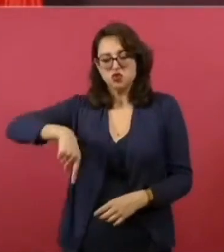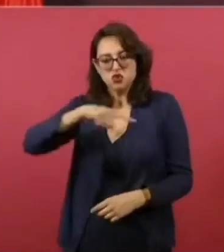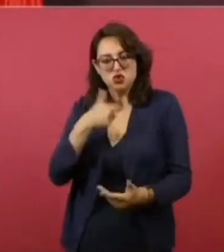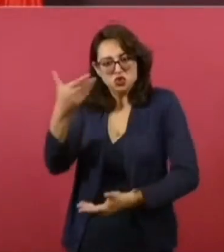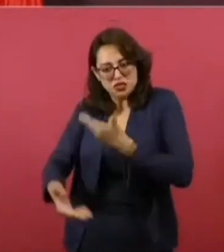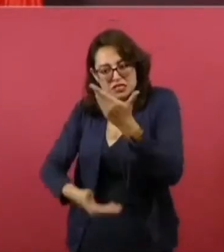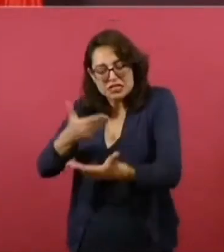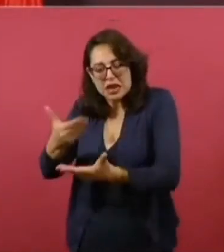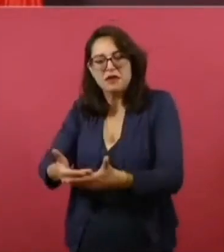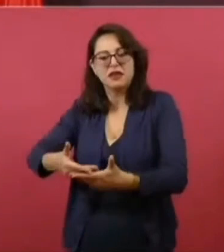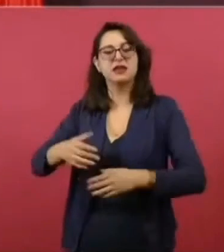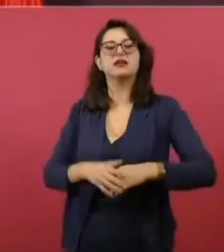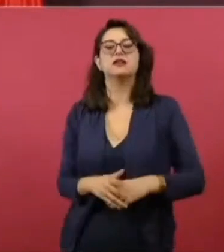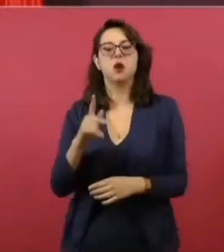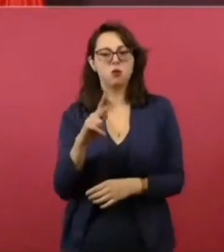servirle primero?